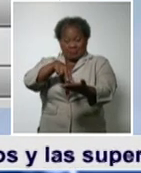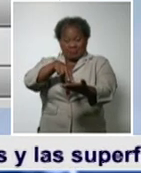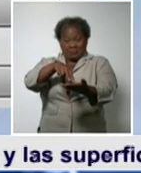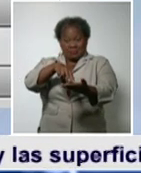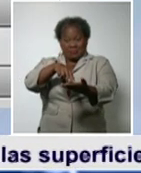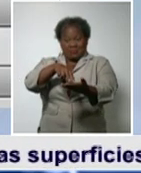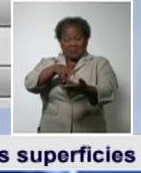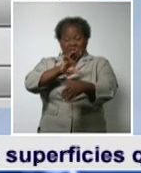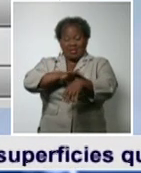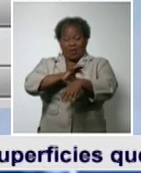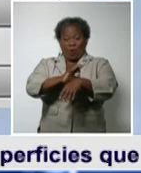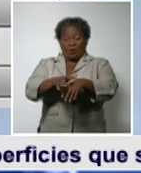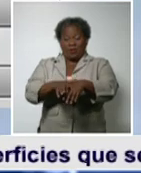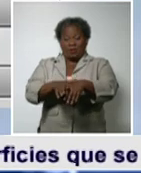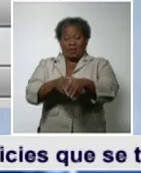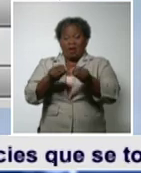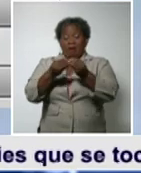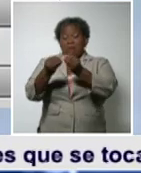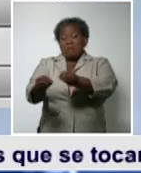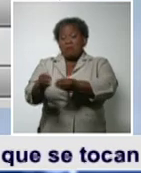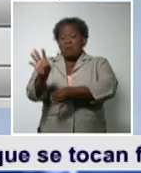aportar el